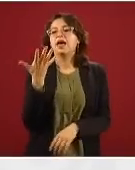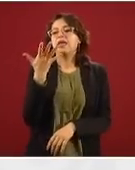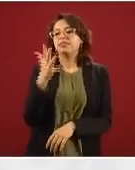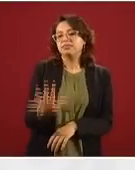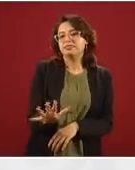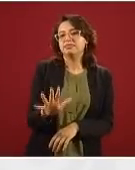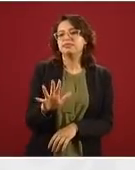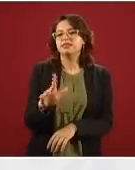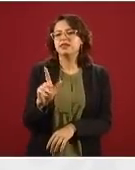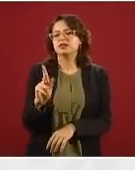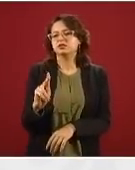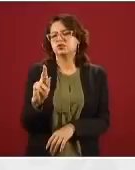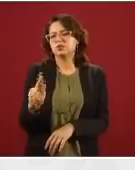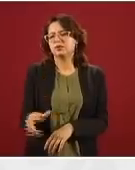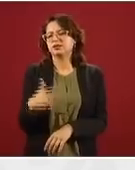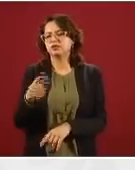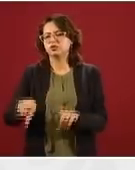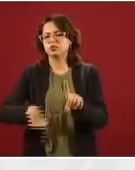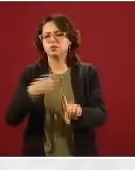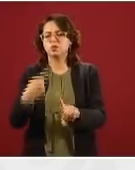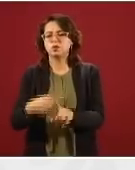10.98 pesos por litro, con un margen de